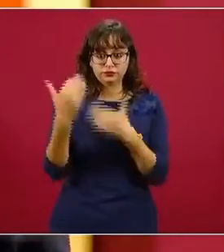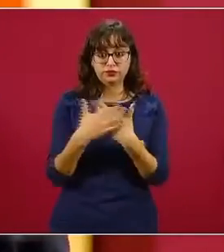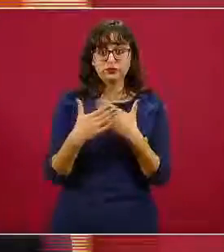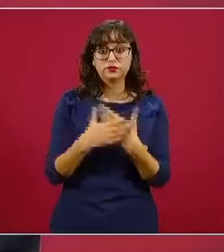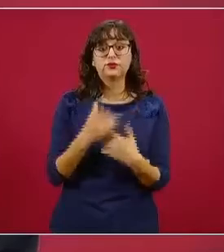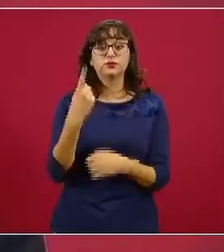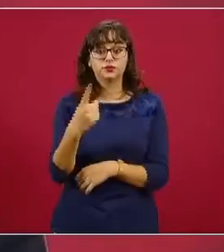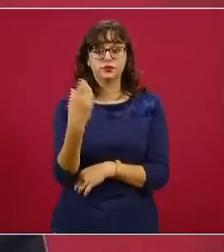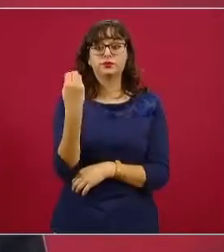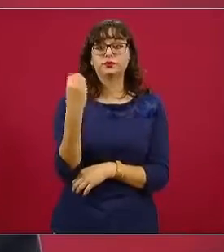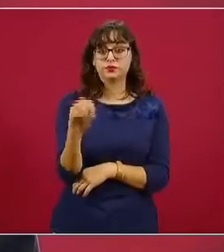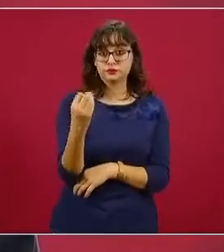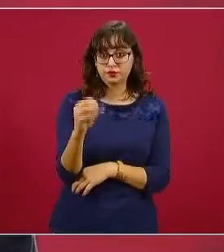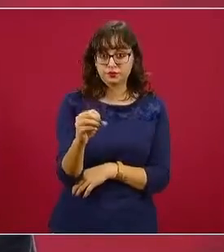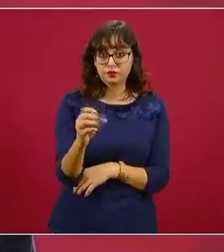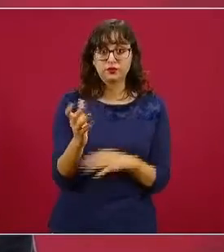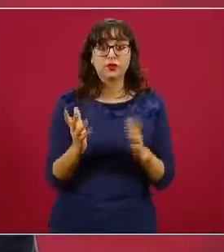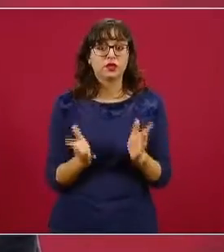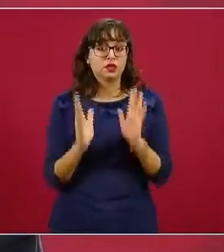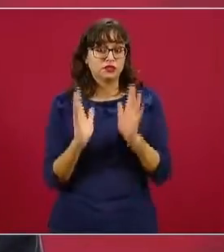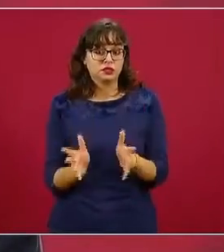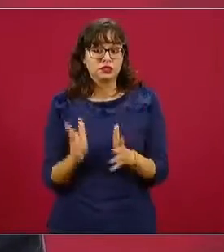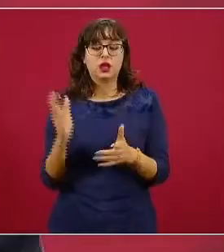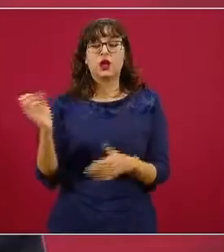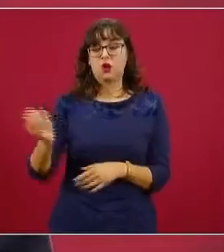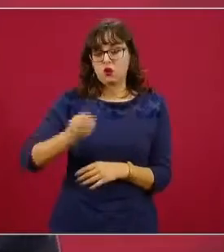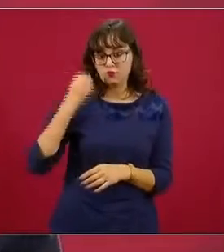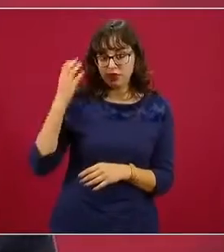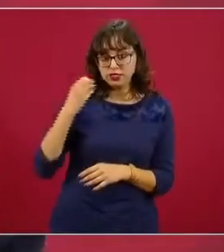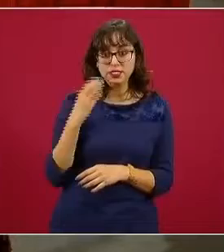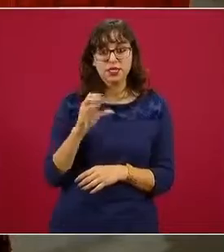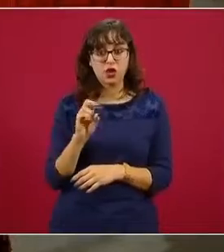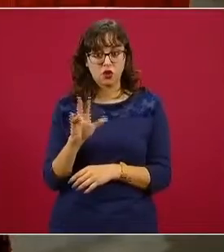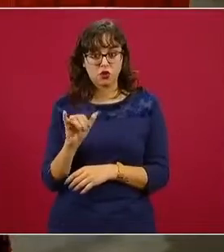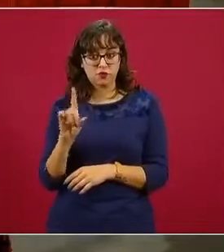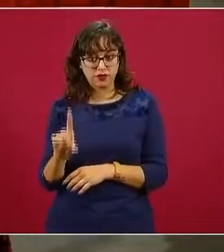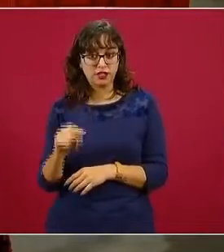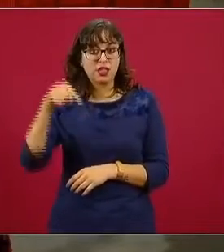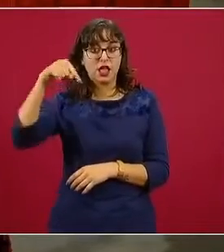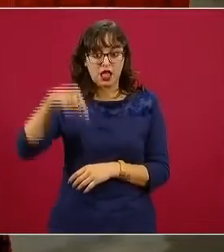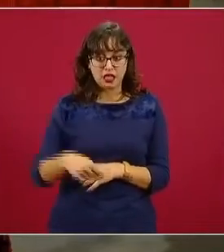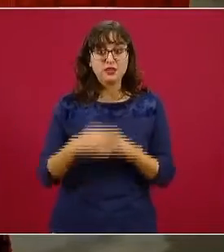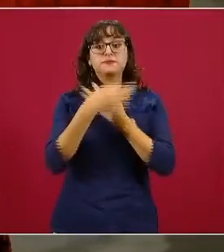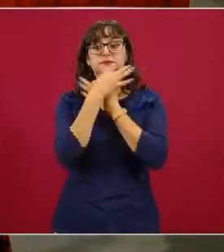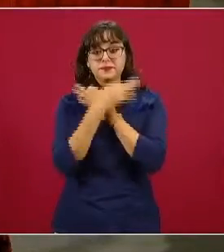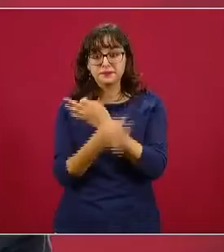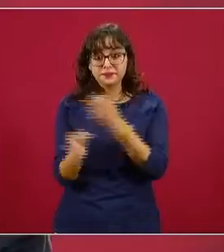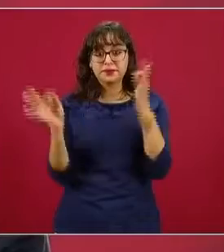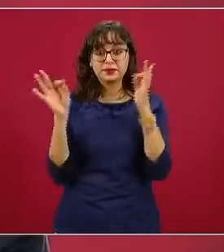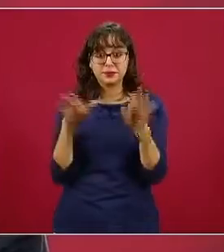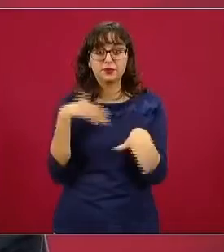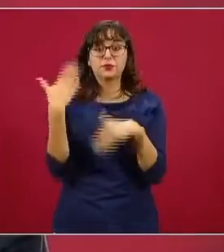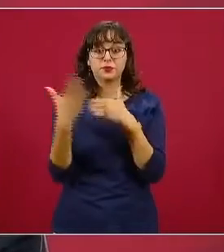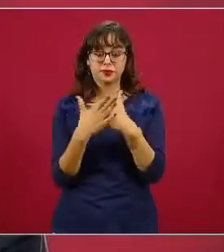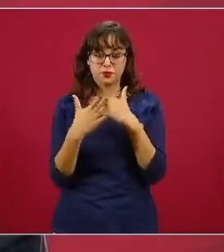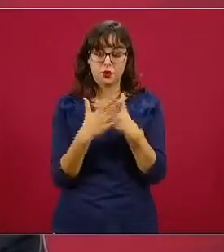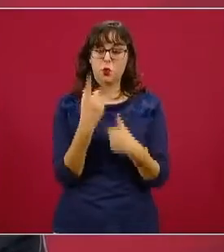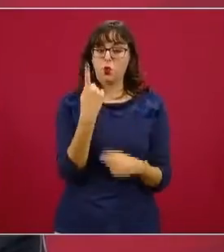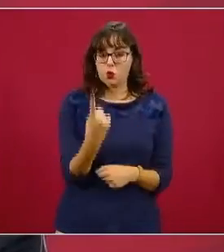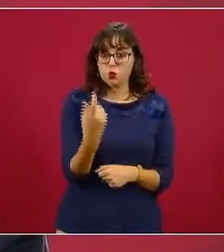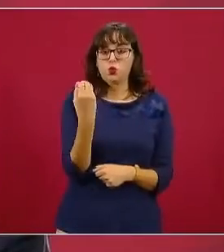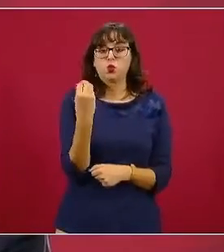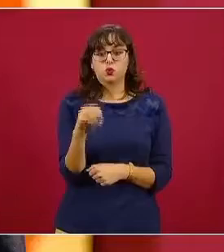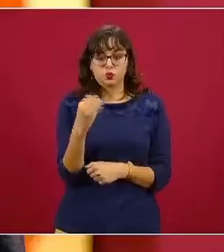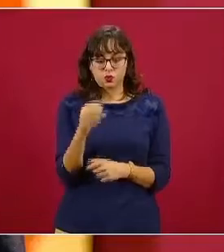octubre aprovecharemos que ahora existe la conferencia COVID y aquí presentaremos, ya doy una primicia de lo que va a ocurrir, pero el 1 de